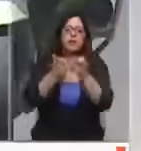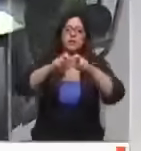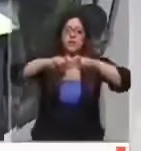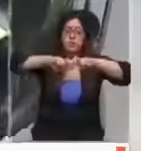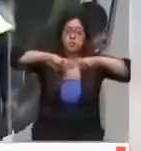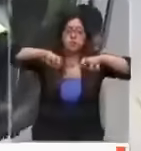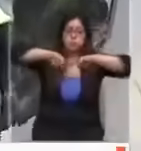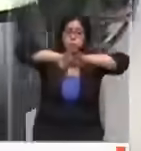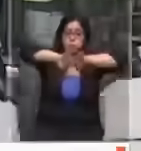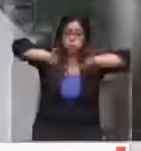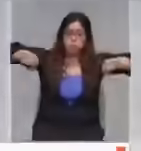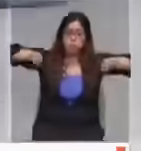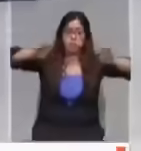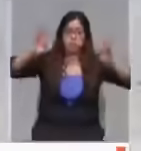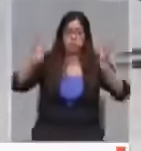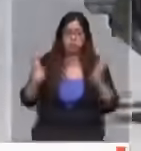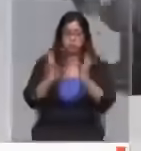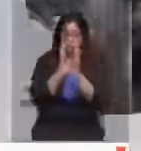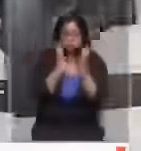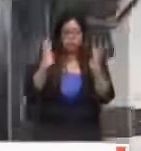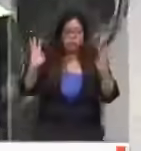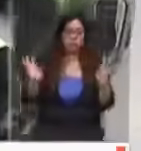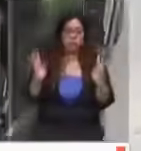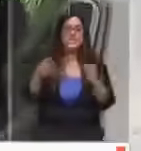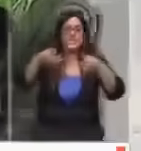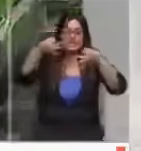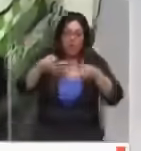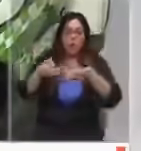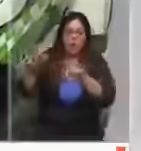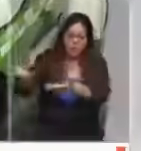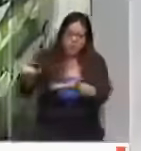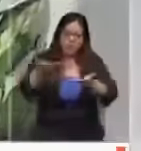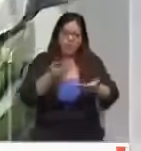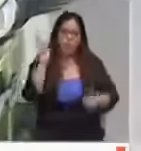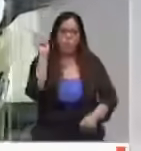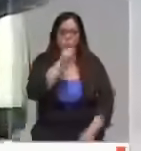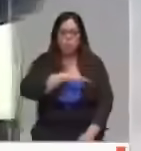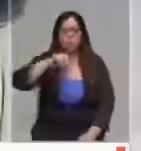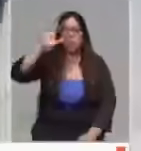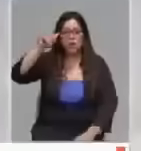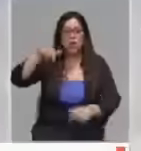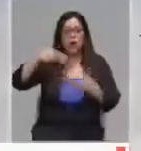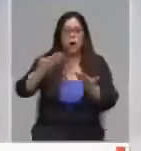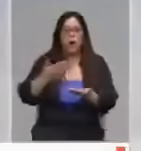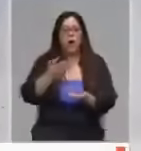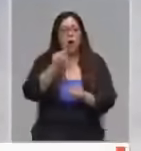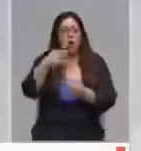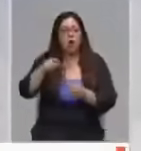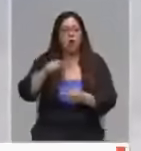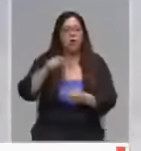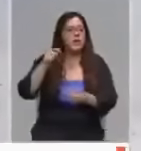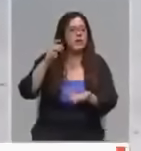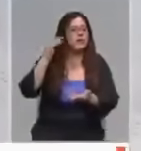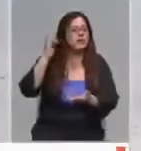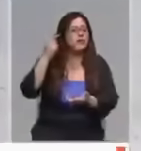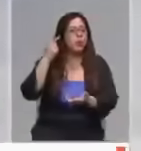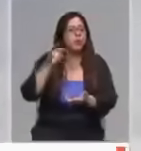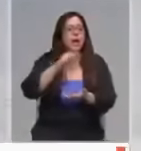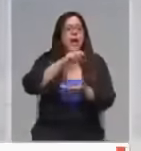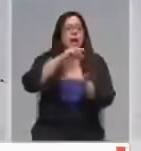también porque es lo más seguro para poder recibir y poder darle el último adiós. Ahora viene otro CHI.